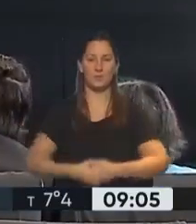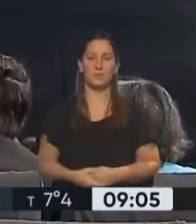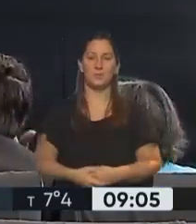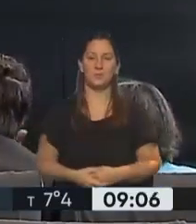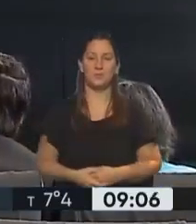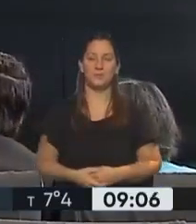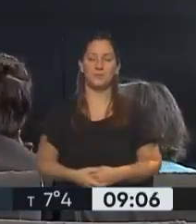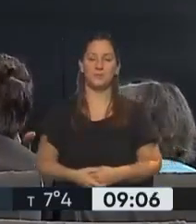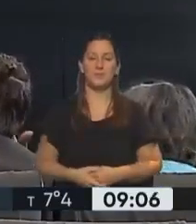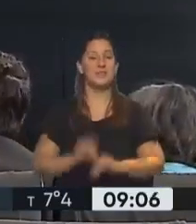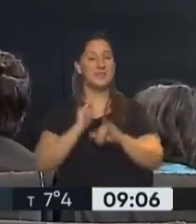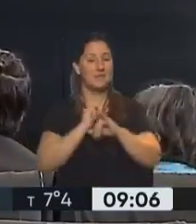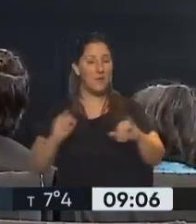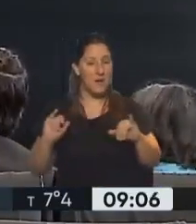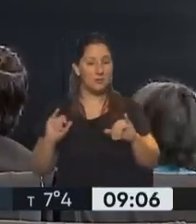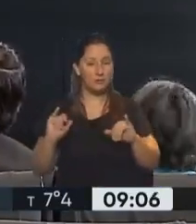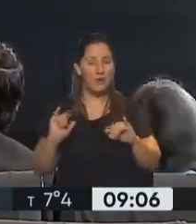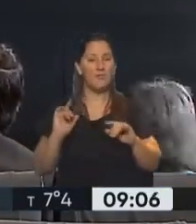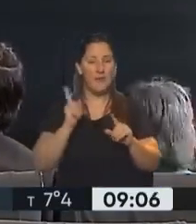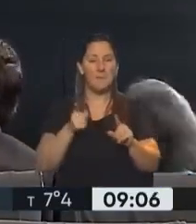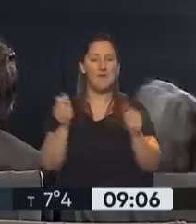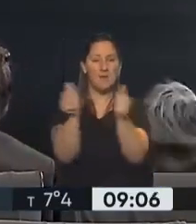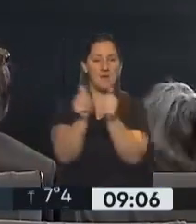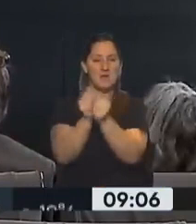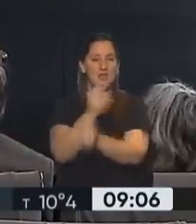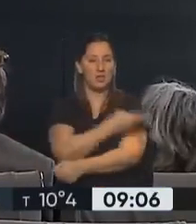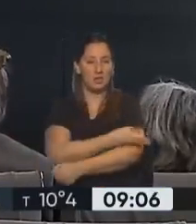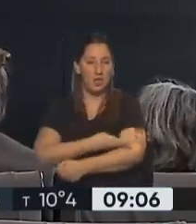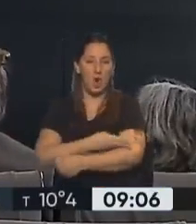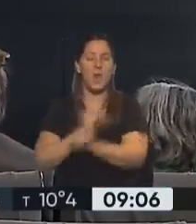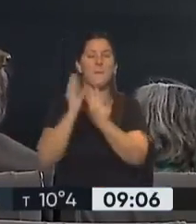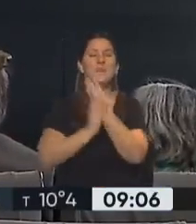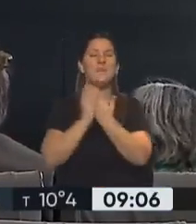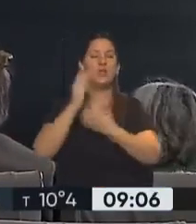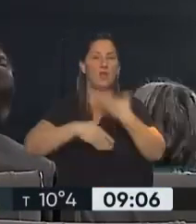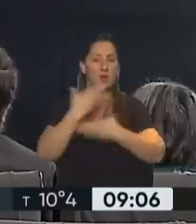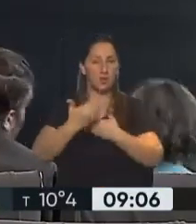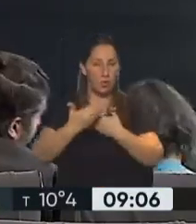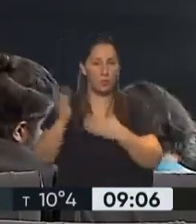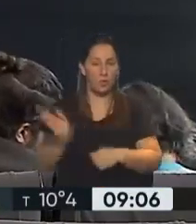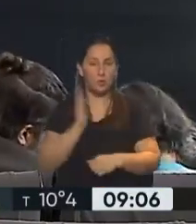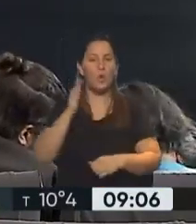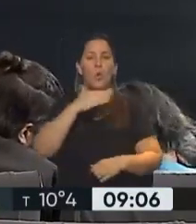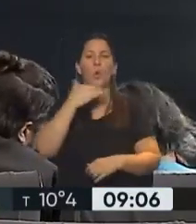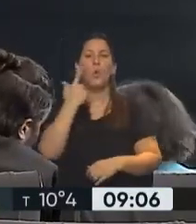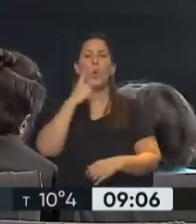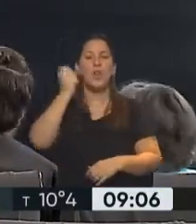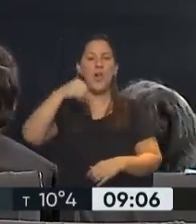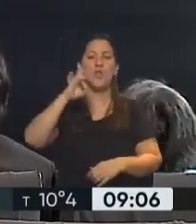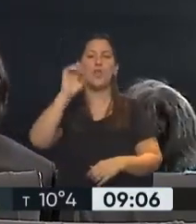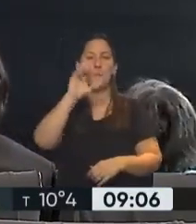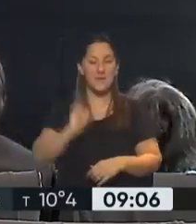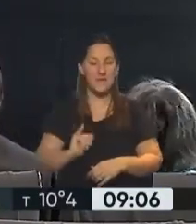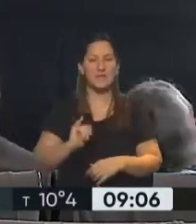bien a su lado daniel scioli el ministro de desarrollo productivo julián domínguez el ministro de ávila me da